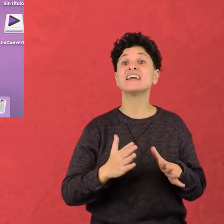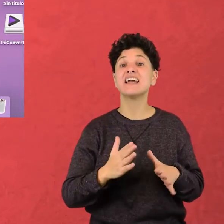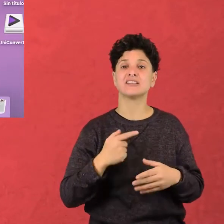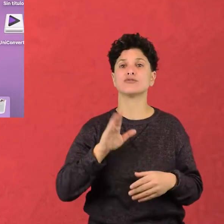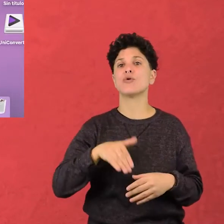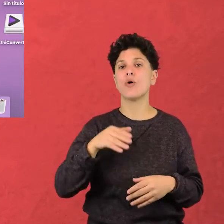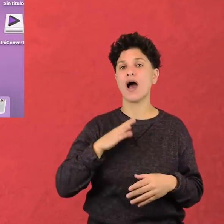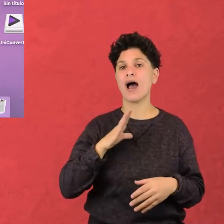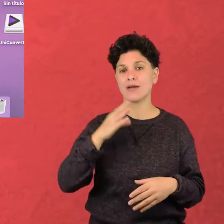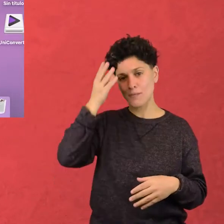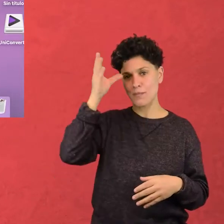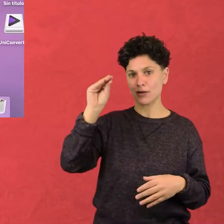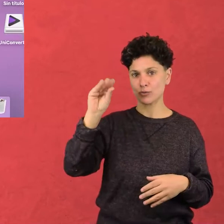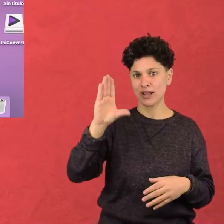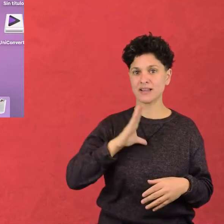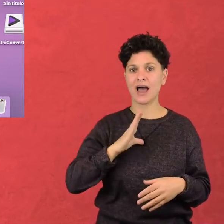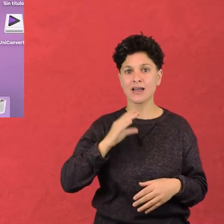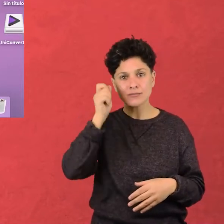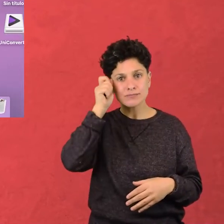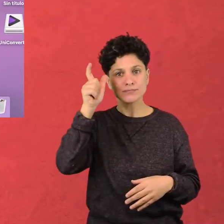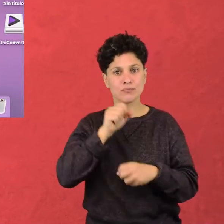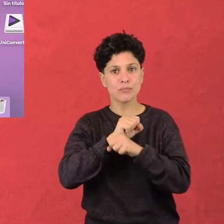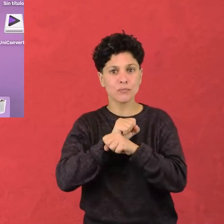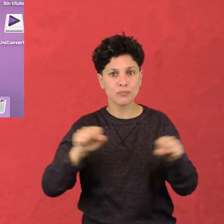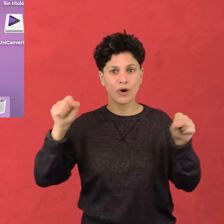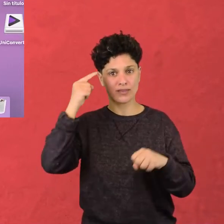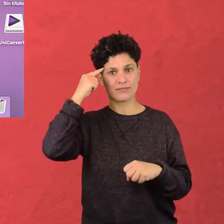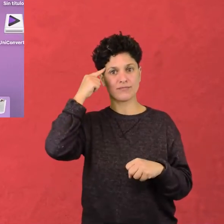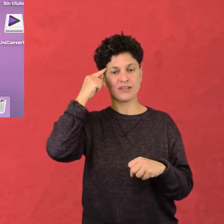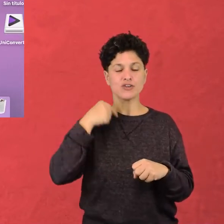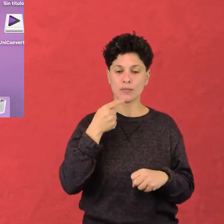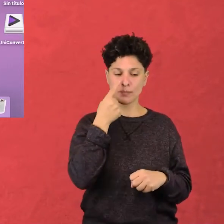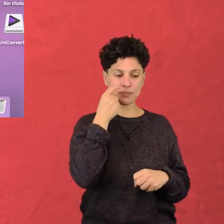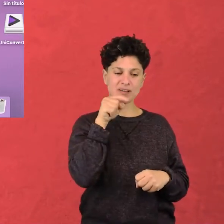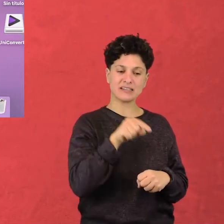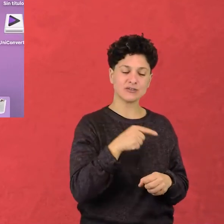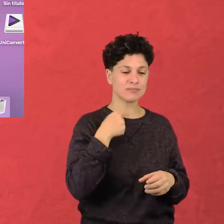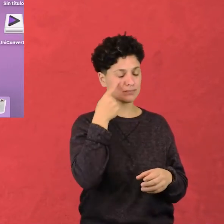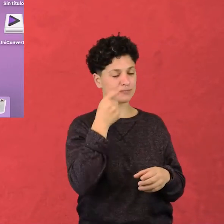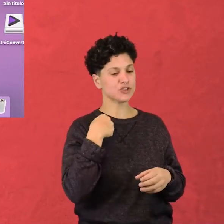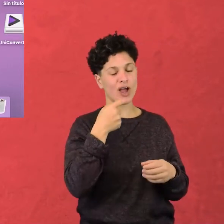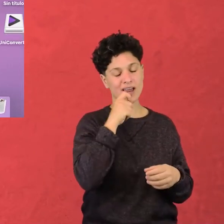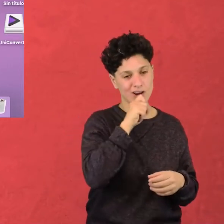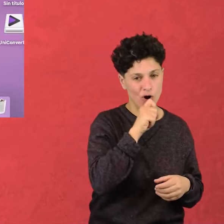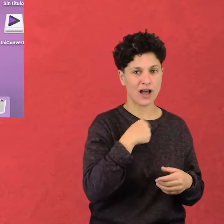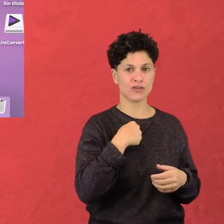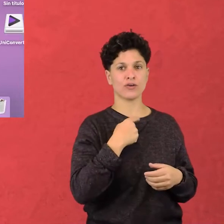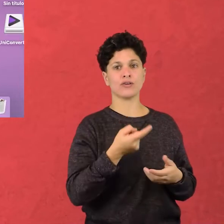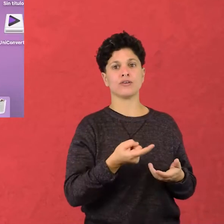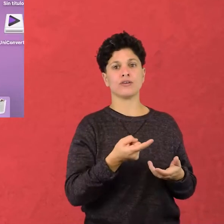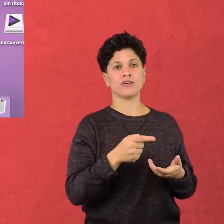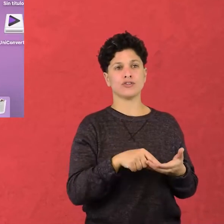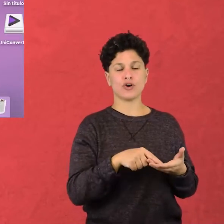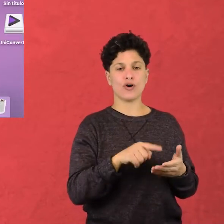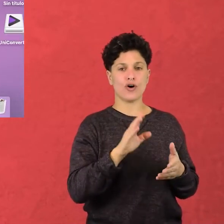¿dónde aparece el carácter? El carácter requiere de esa madurez, de esa capacidad de